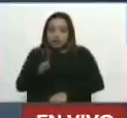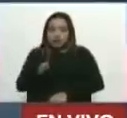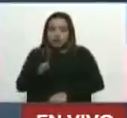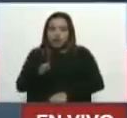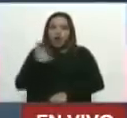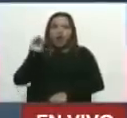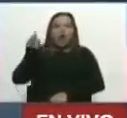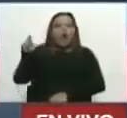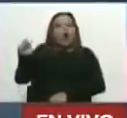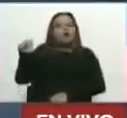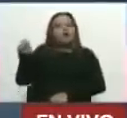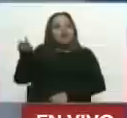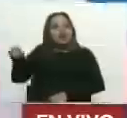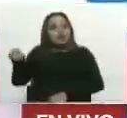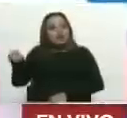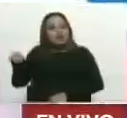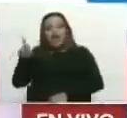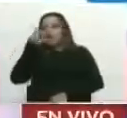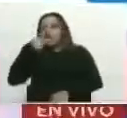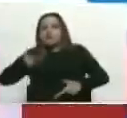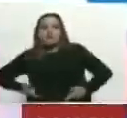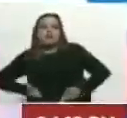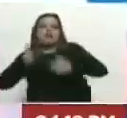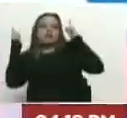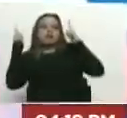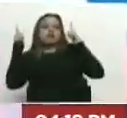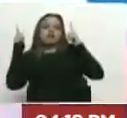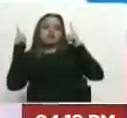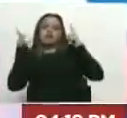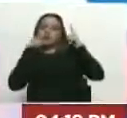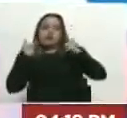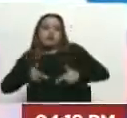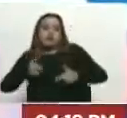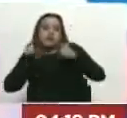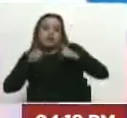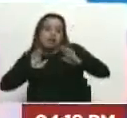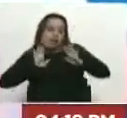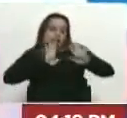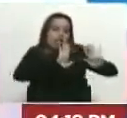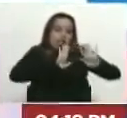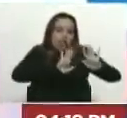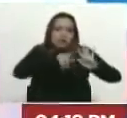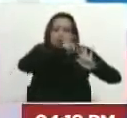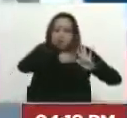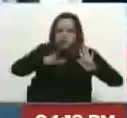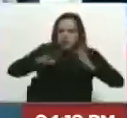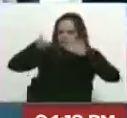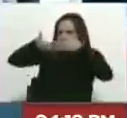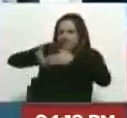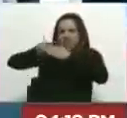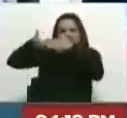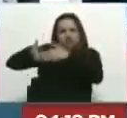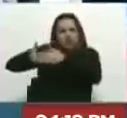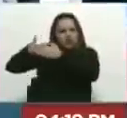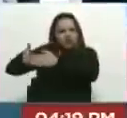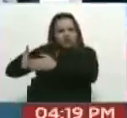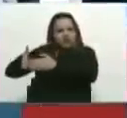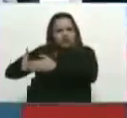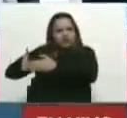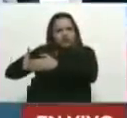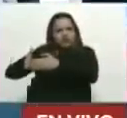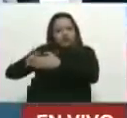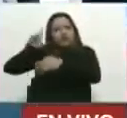la OTAN impidiendo prácticamente que esos migrantes en el barco que